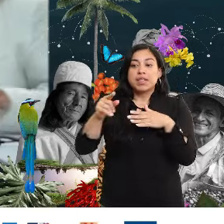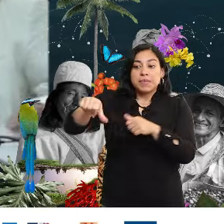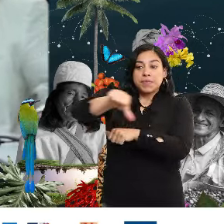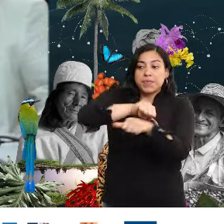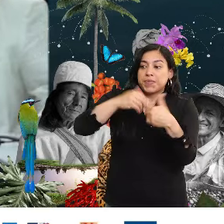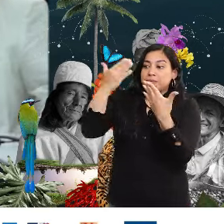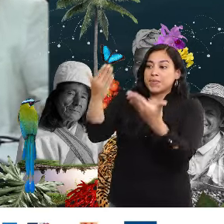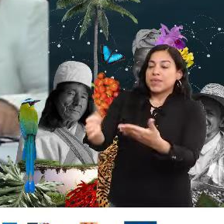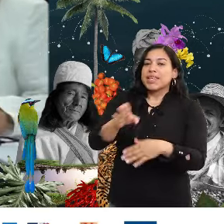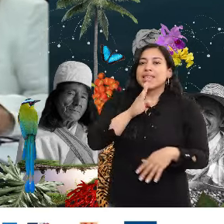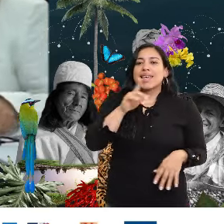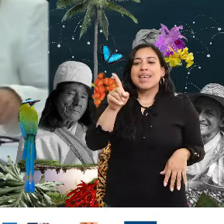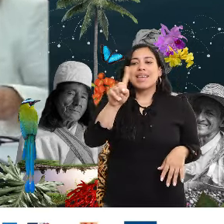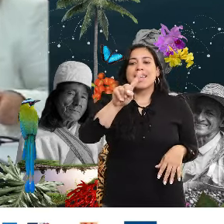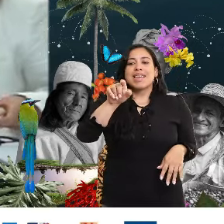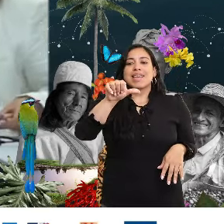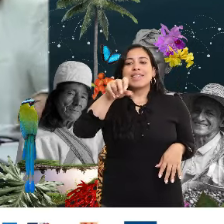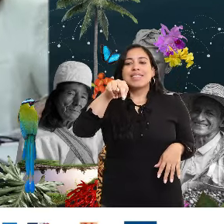a Sandra.